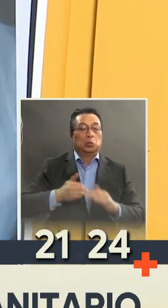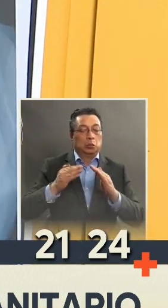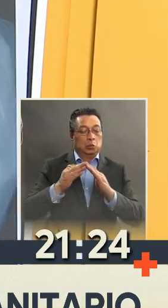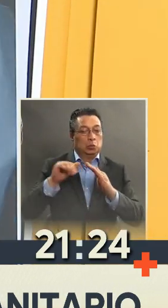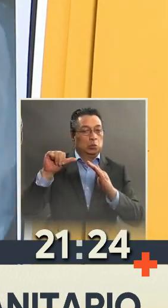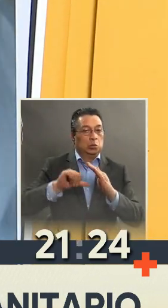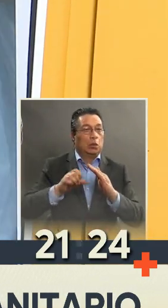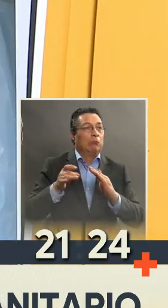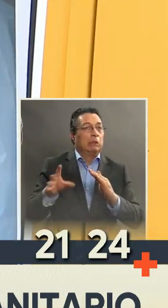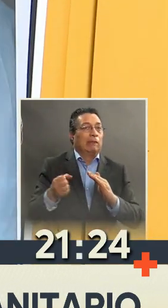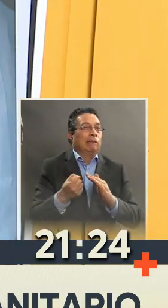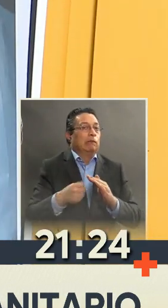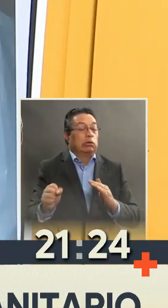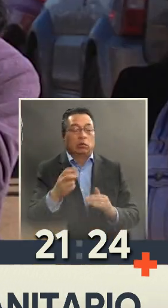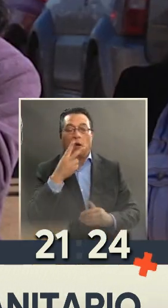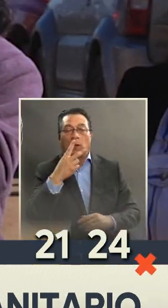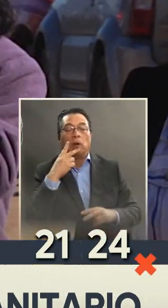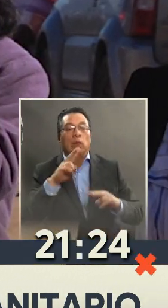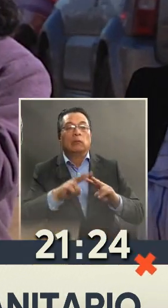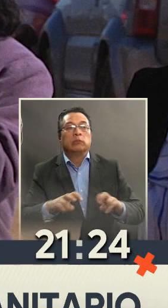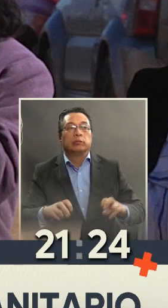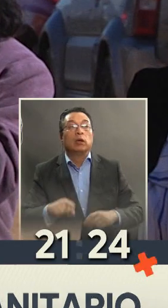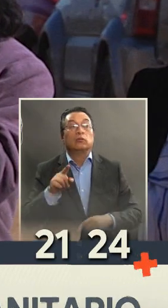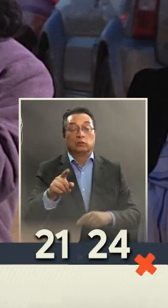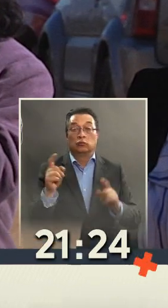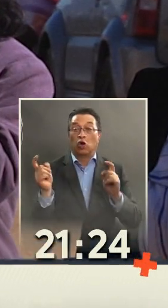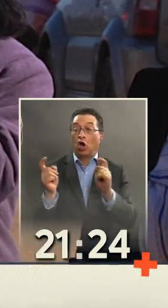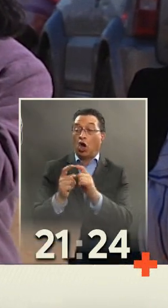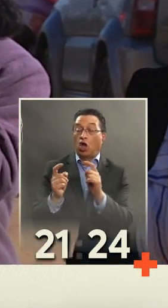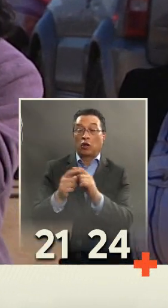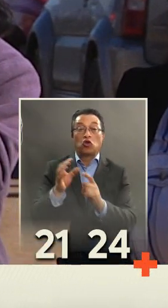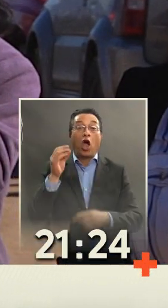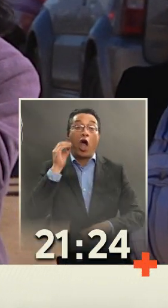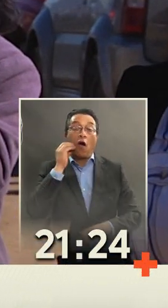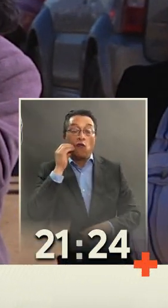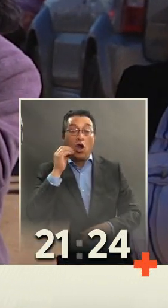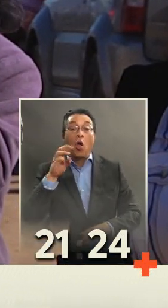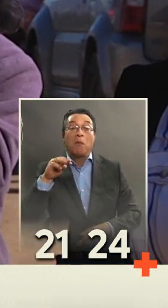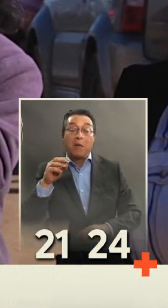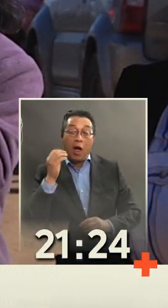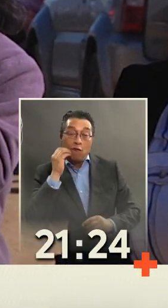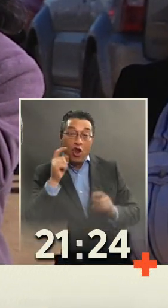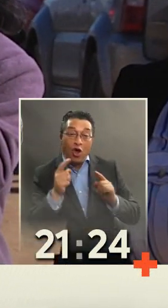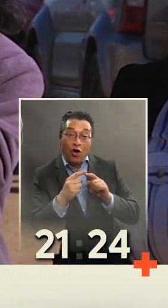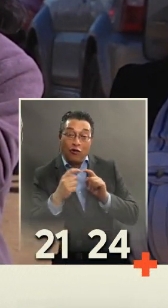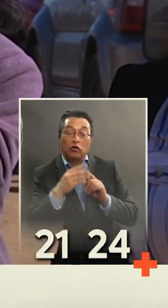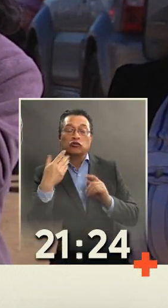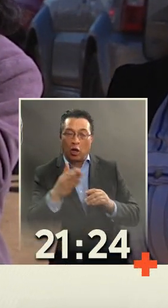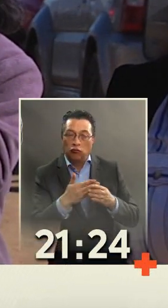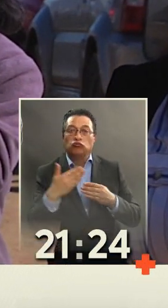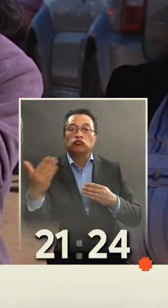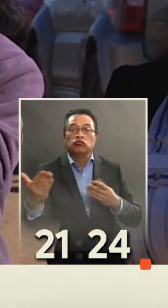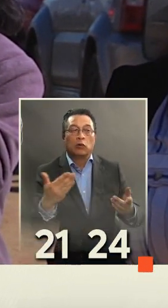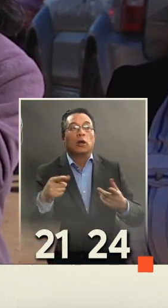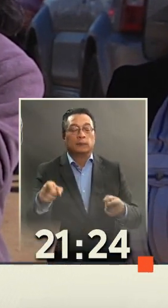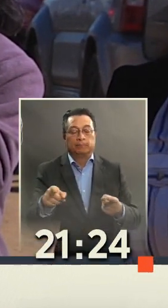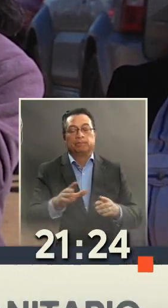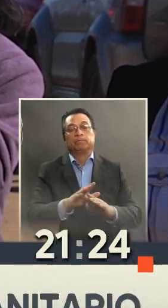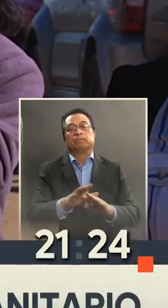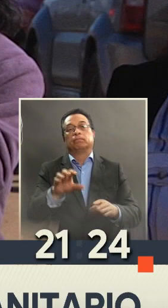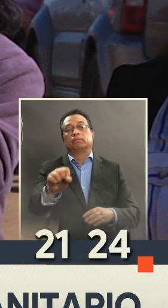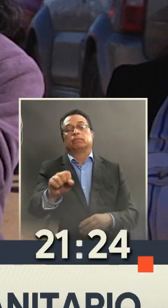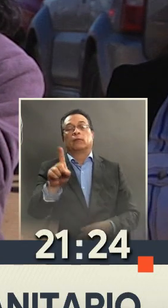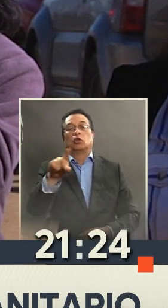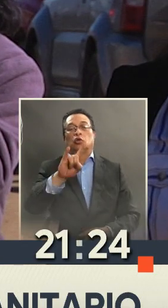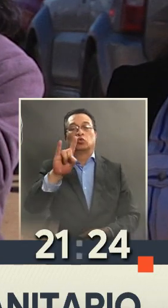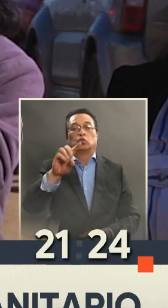cuarentena preventiva. Y al tomar contacto con sus abuelos maternos, finalmente eso conllevó a cursar este sumario.